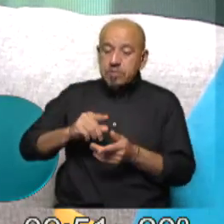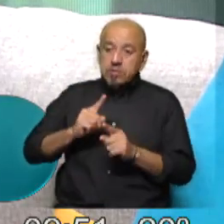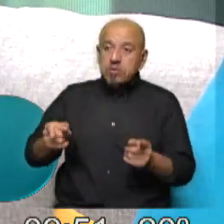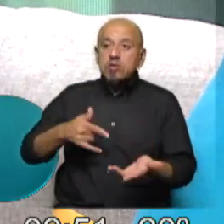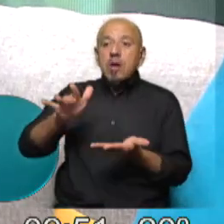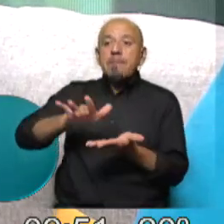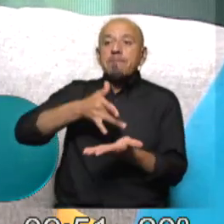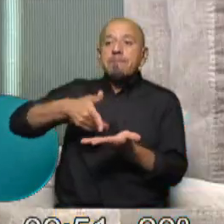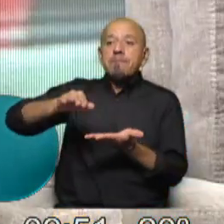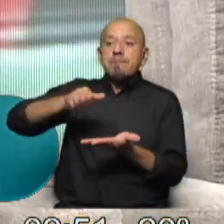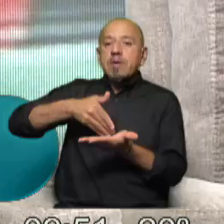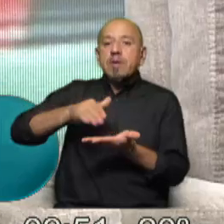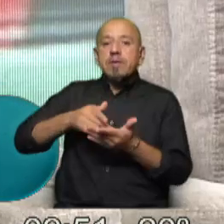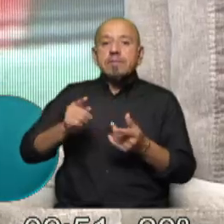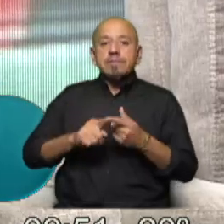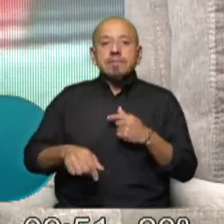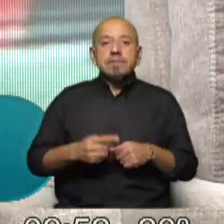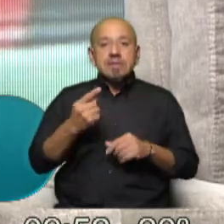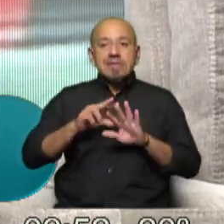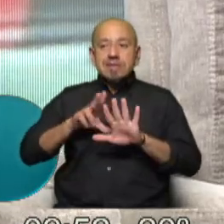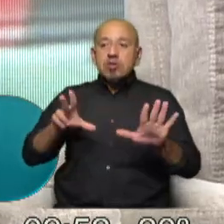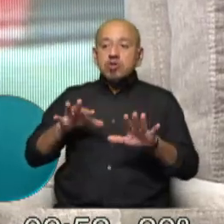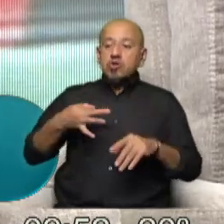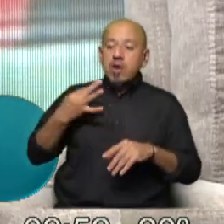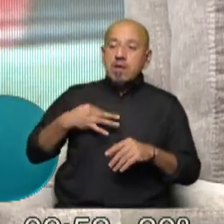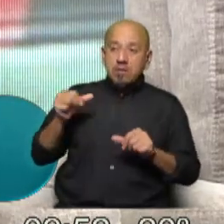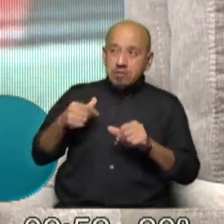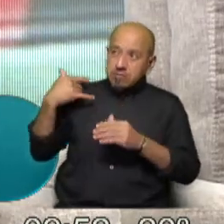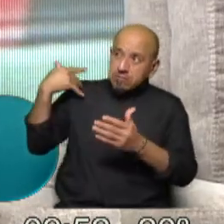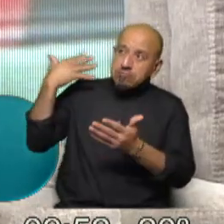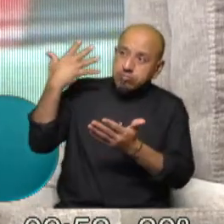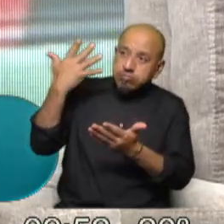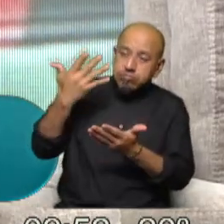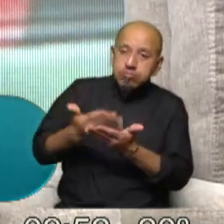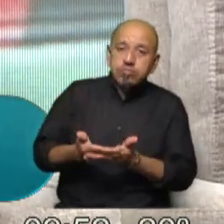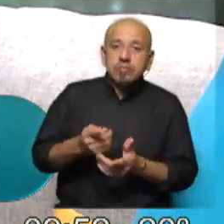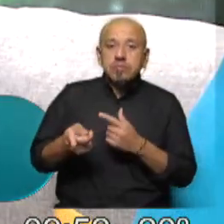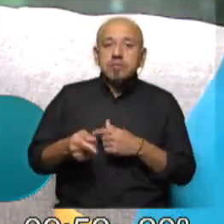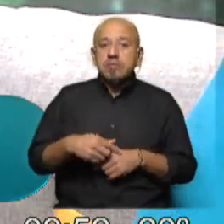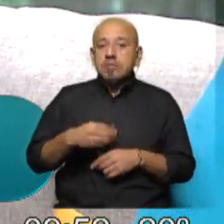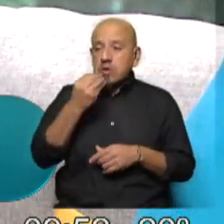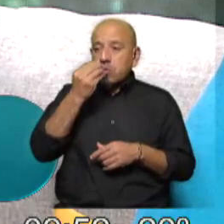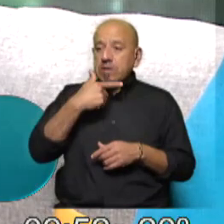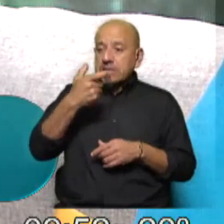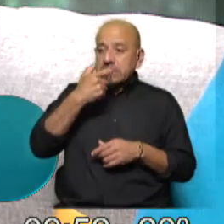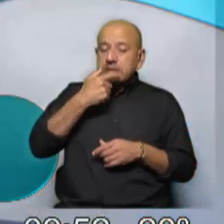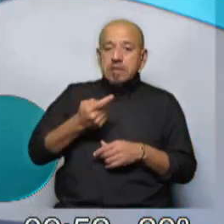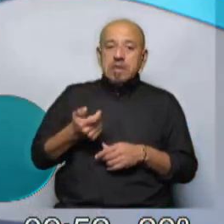miel y una galletita. ¿Es un apostolado? ¿Hace 18 años que haces esto? ¿Hace 18 años que merendás una galleta de arroz? No.